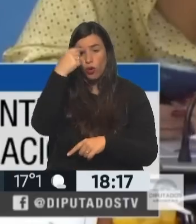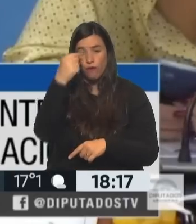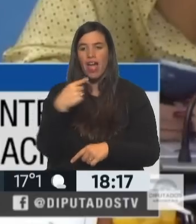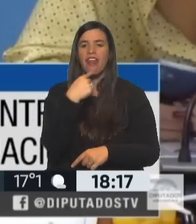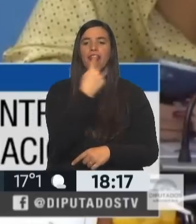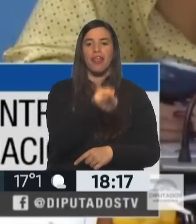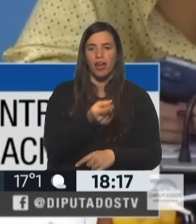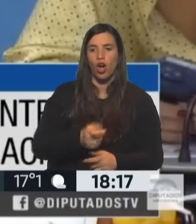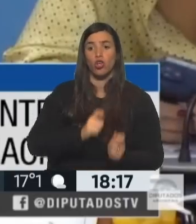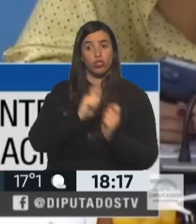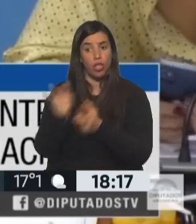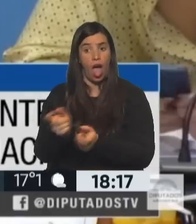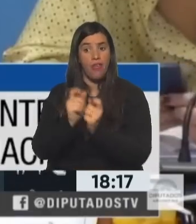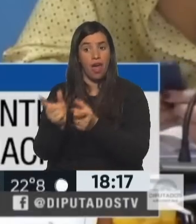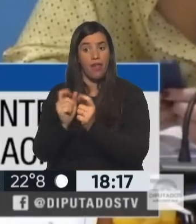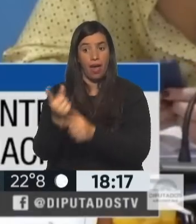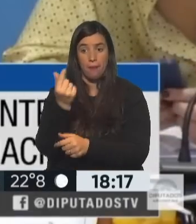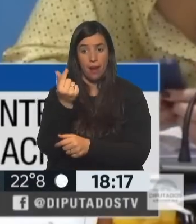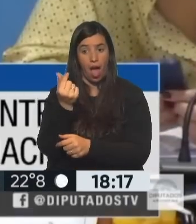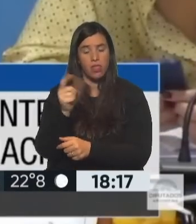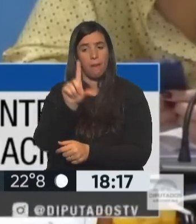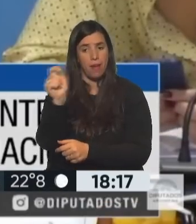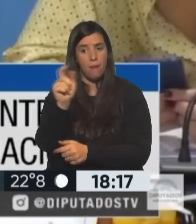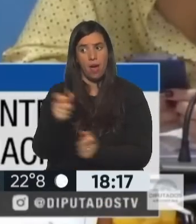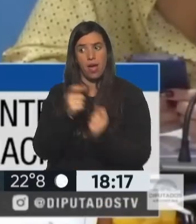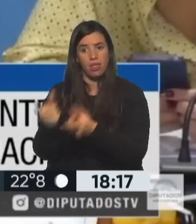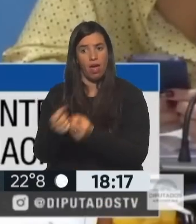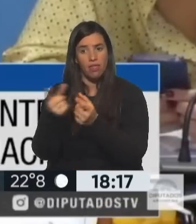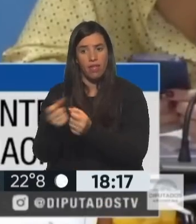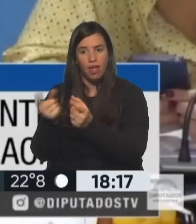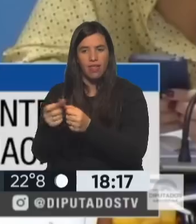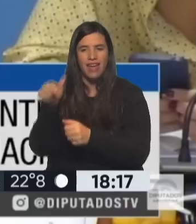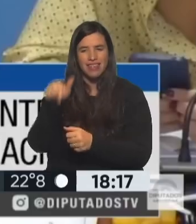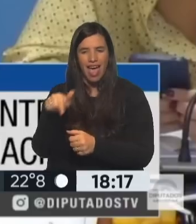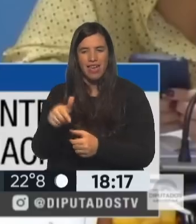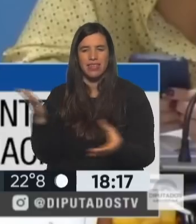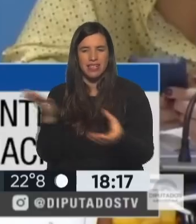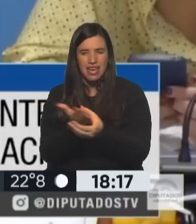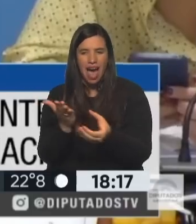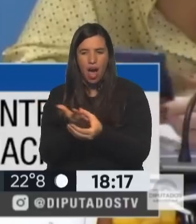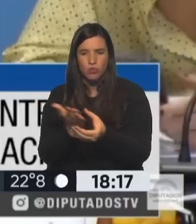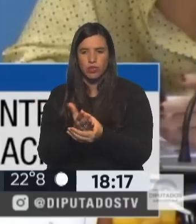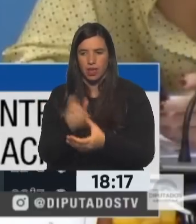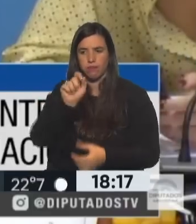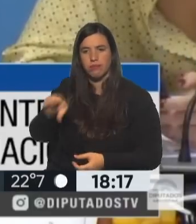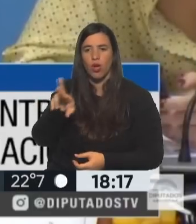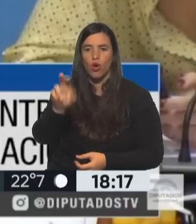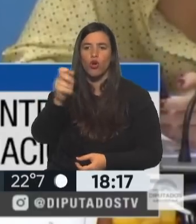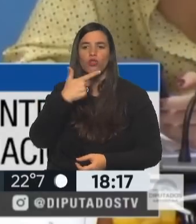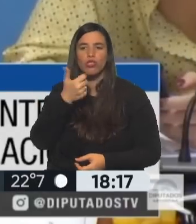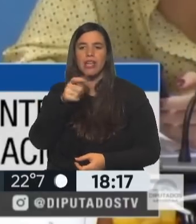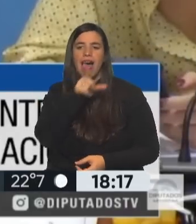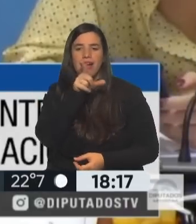que tuvo un recorrido por distintas instancias judiciales y también recusaciones a jueces por parte del doctor Rosati. Dada la informalidad